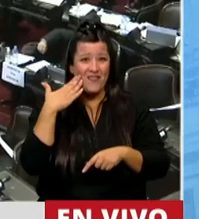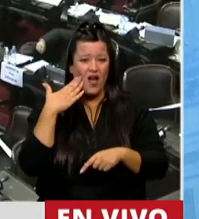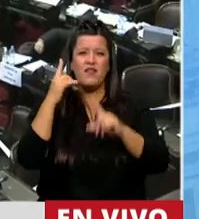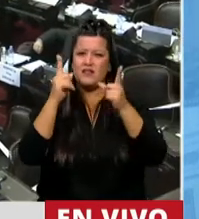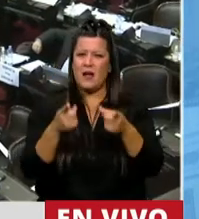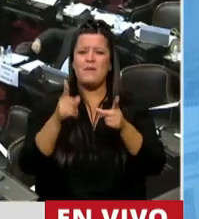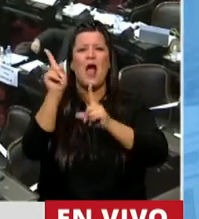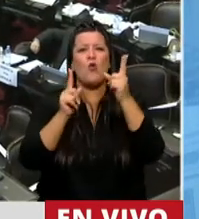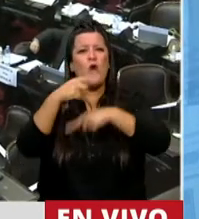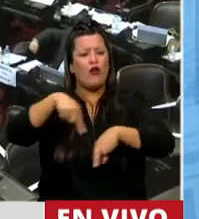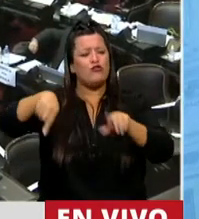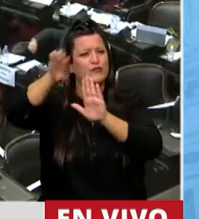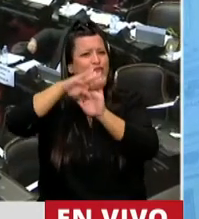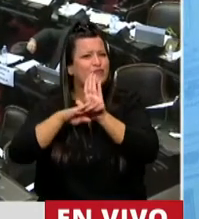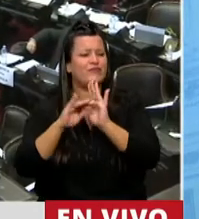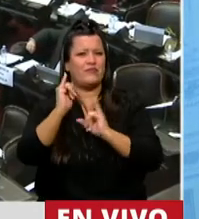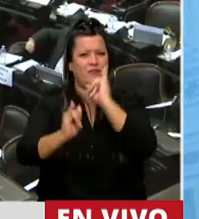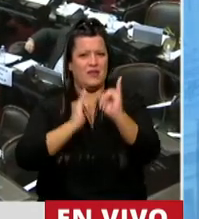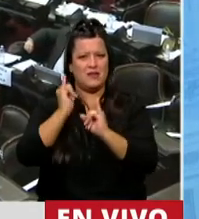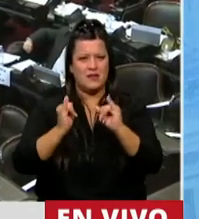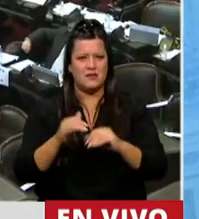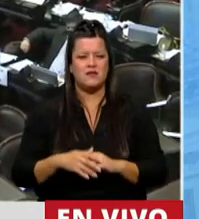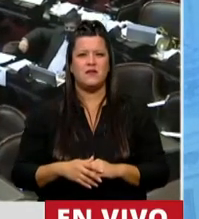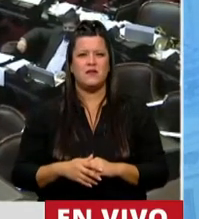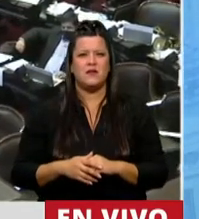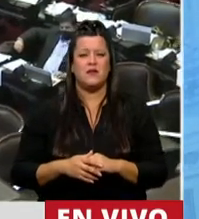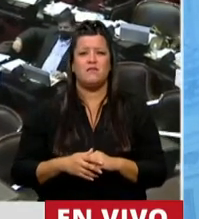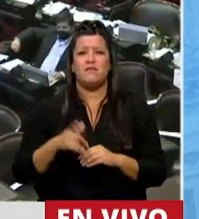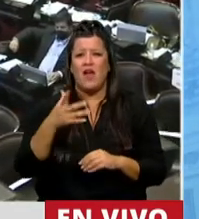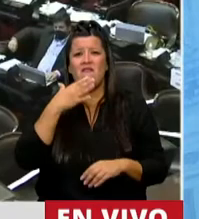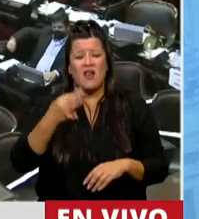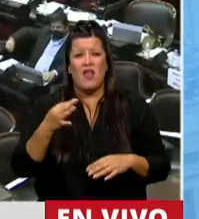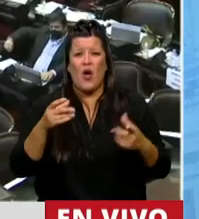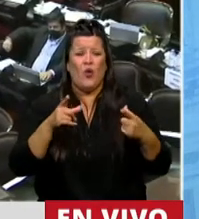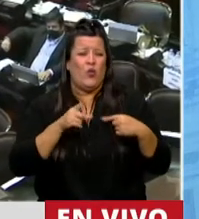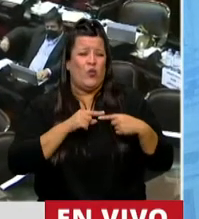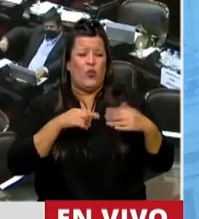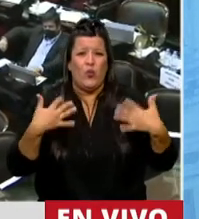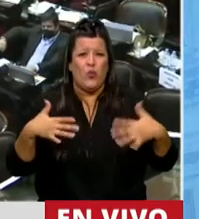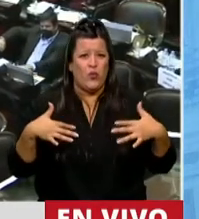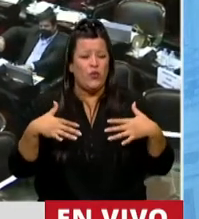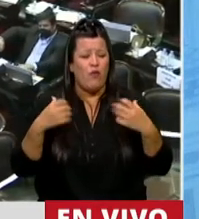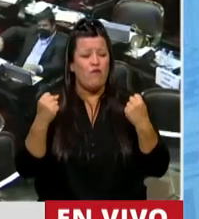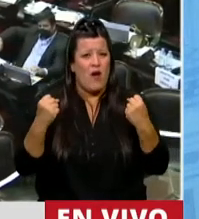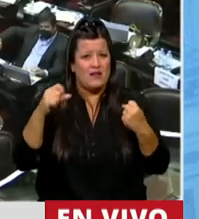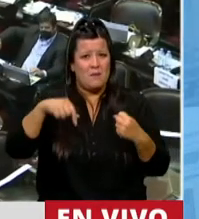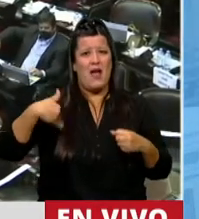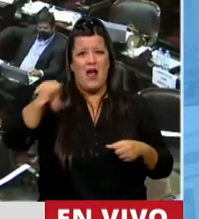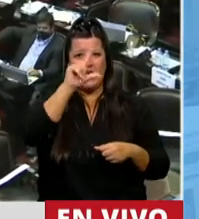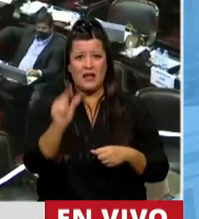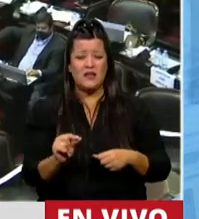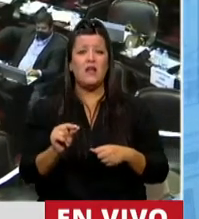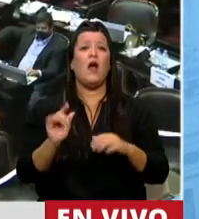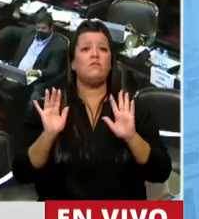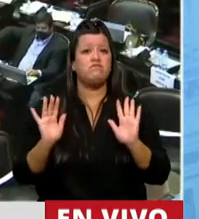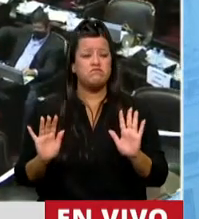algunas consideraciones. Este hecho tan lamentable que enlutó a toda la República Argentina,